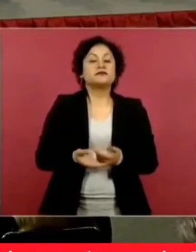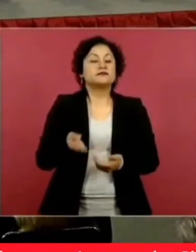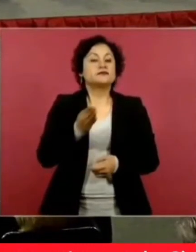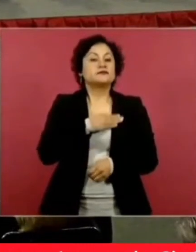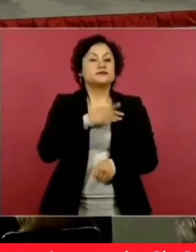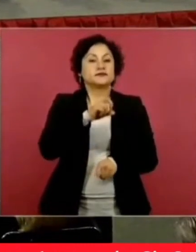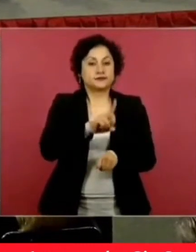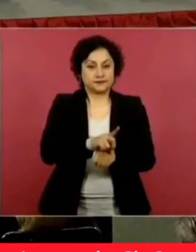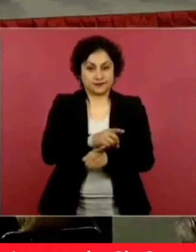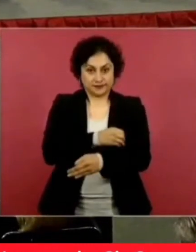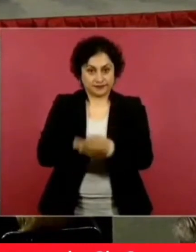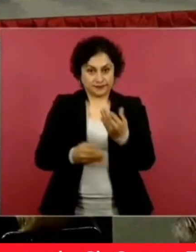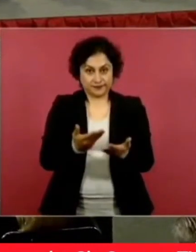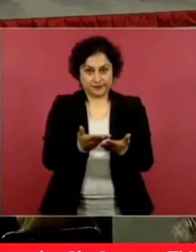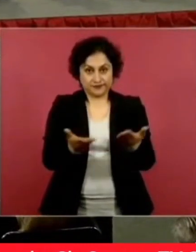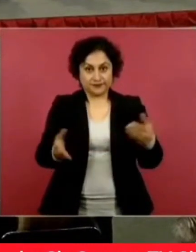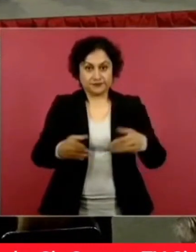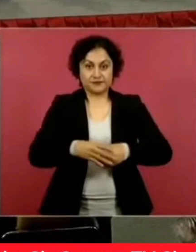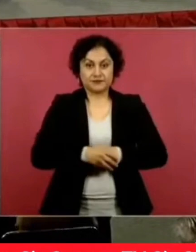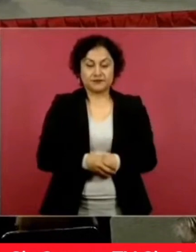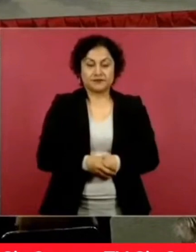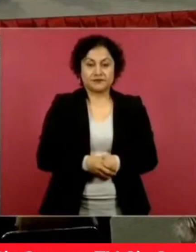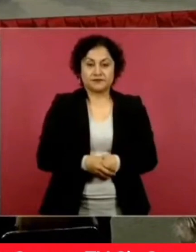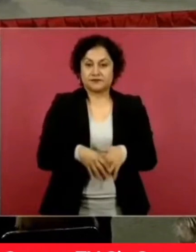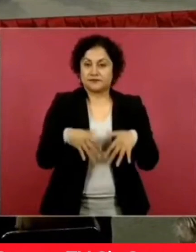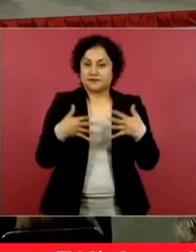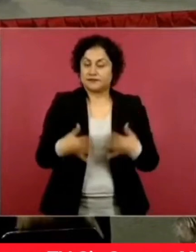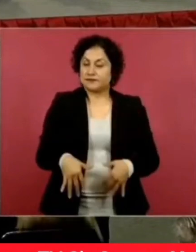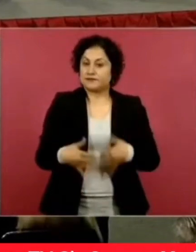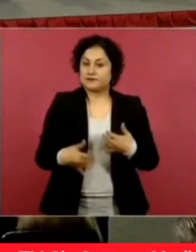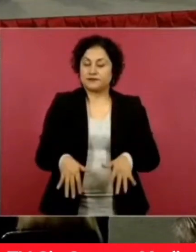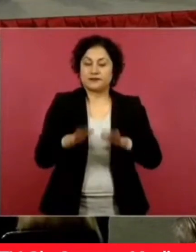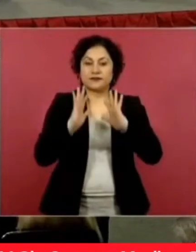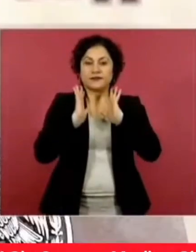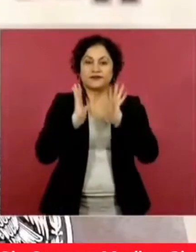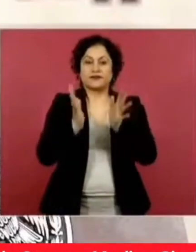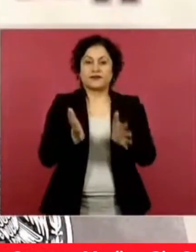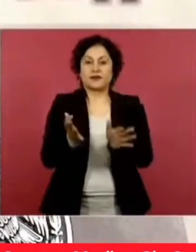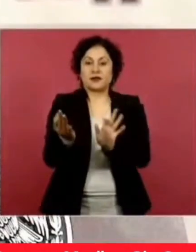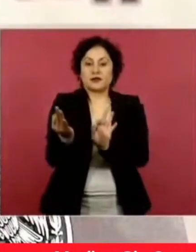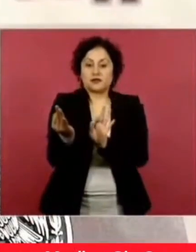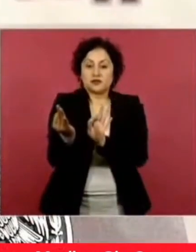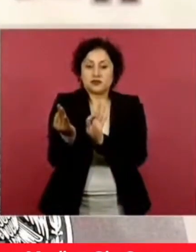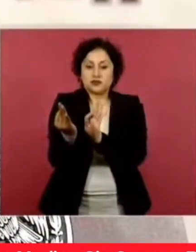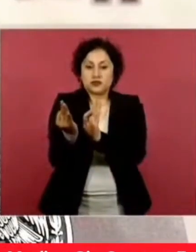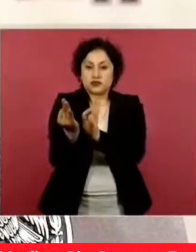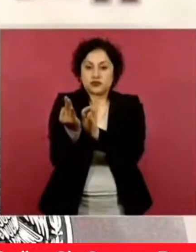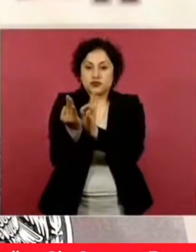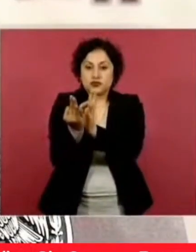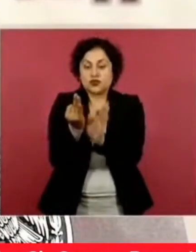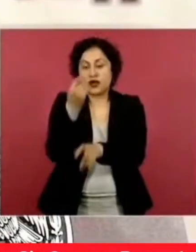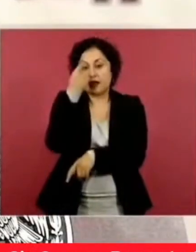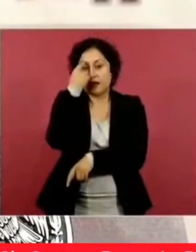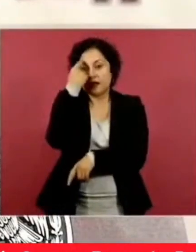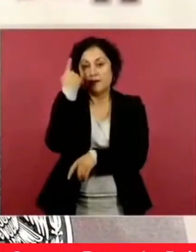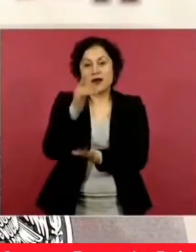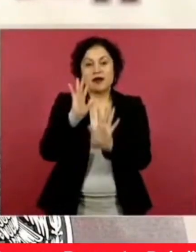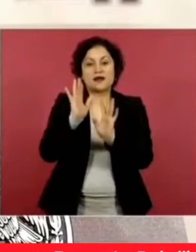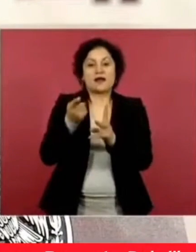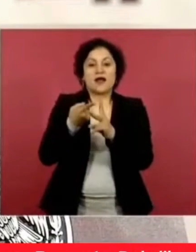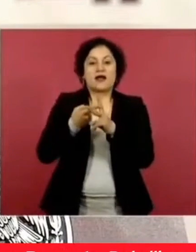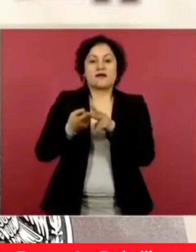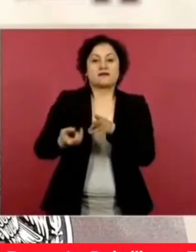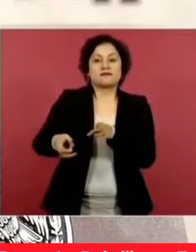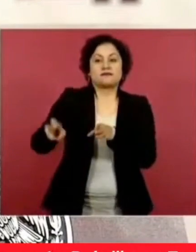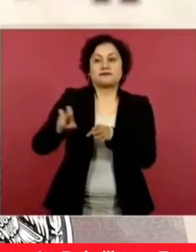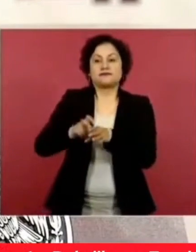todos pues ya nos queda cada vez más poco tiempo para poder recorrer este jaguar rodante y para poder